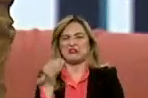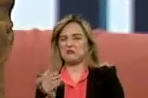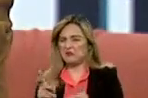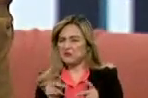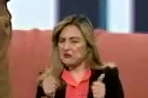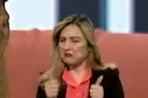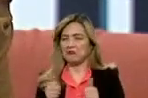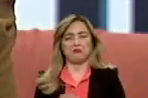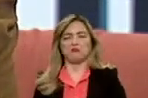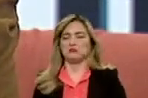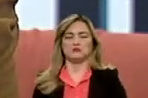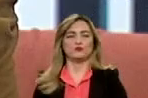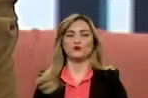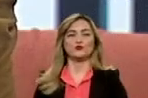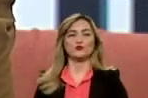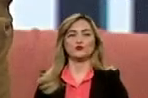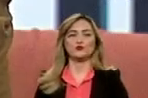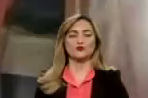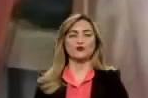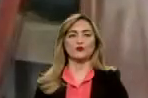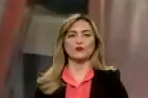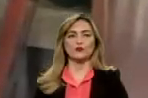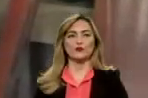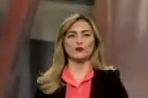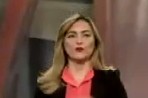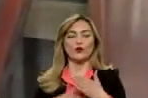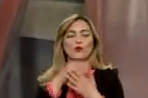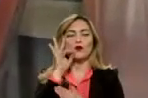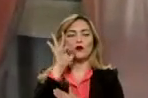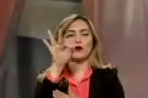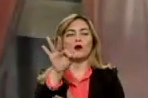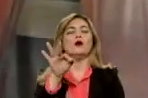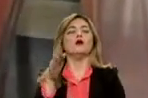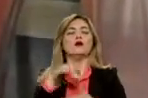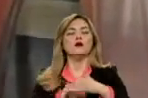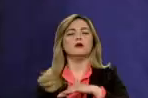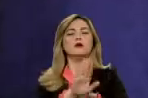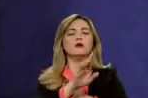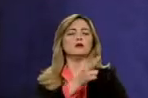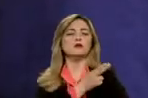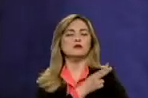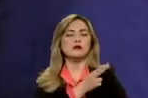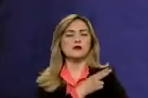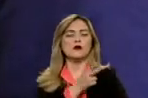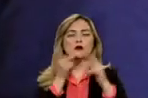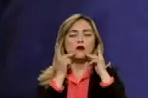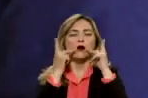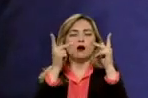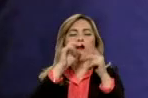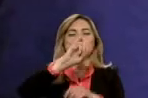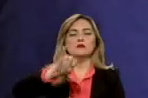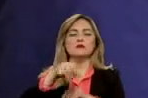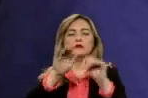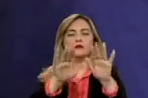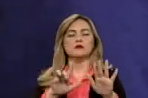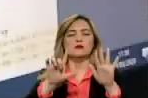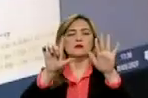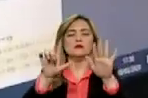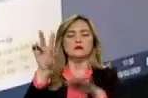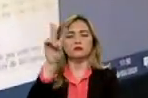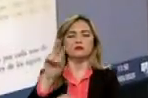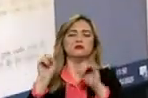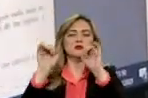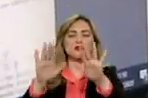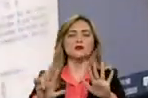listos para rendir la prueba. El nuevo examen de acceso a la educación superior, que se tomará este jueves 17 y viernes 18